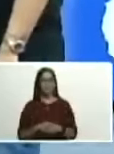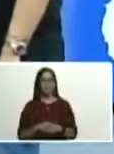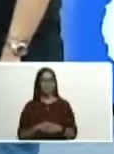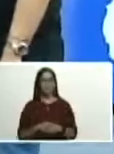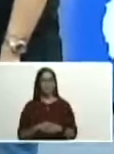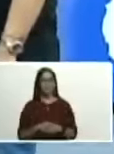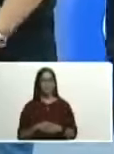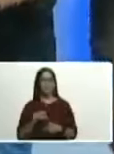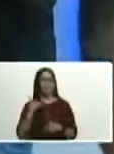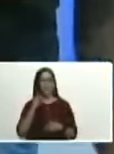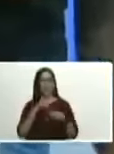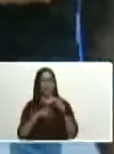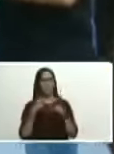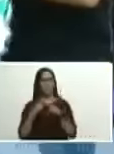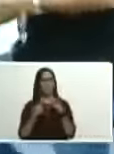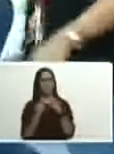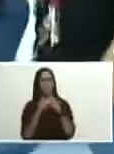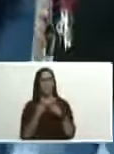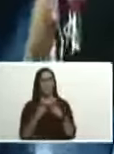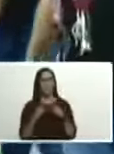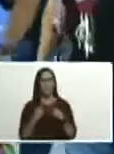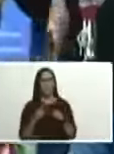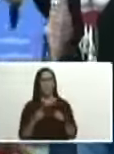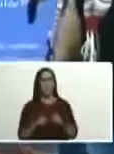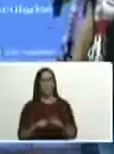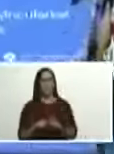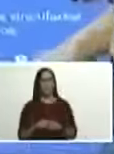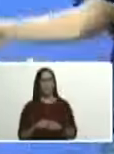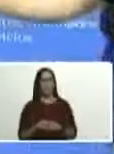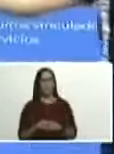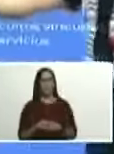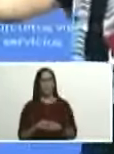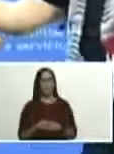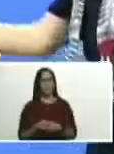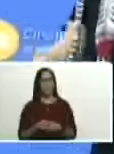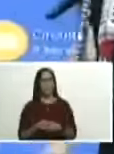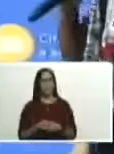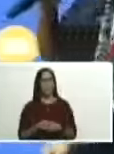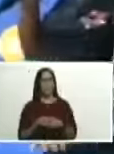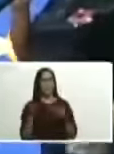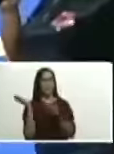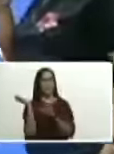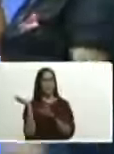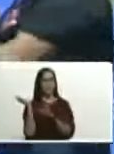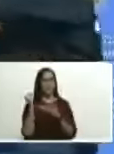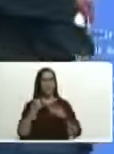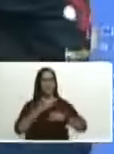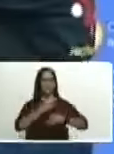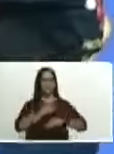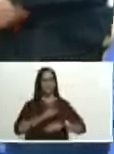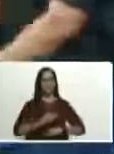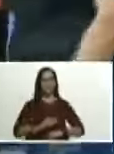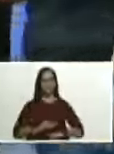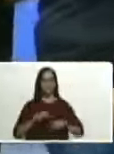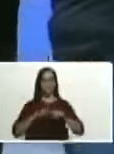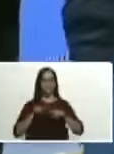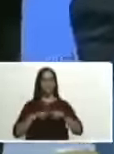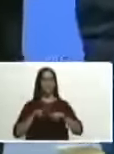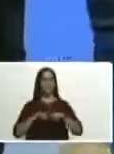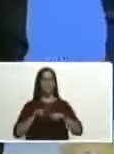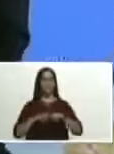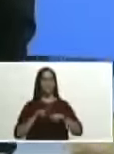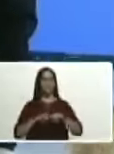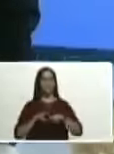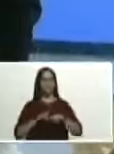Hay productos de diversos signos. Por aquí podemos bajar, Morelli. Aquí están los uniformes para los niños. Un permisito